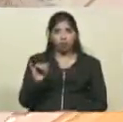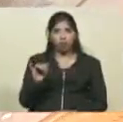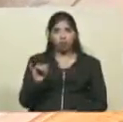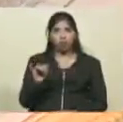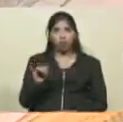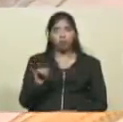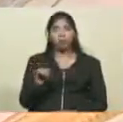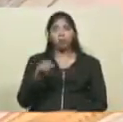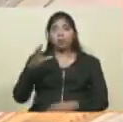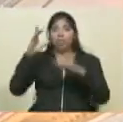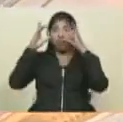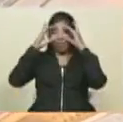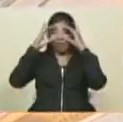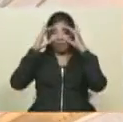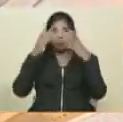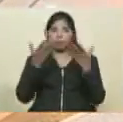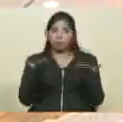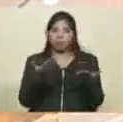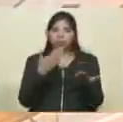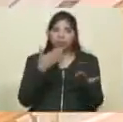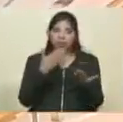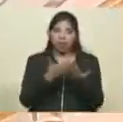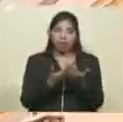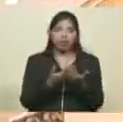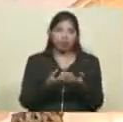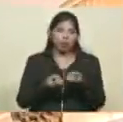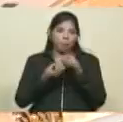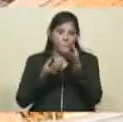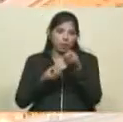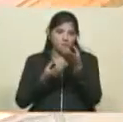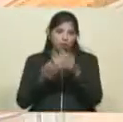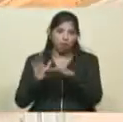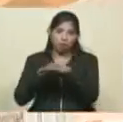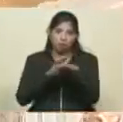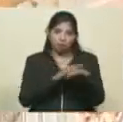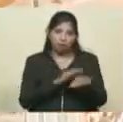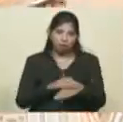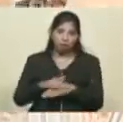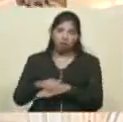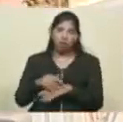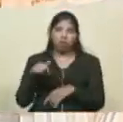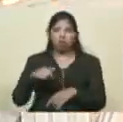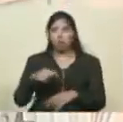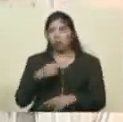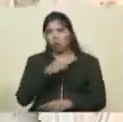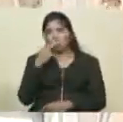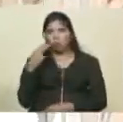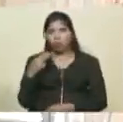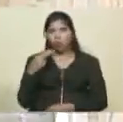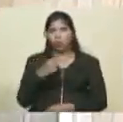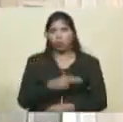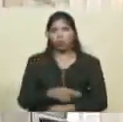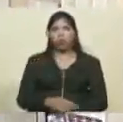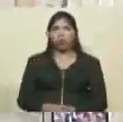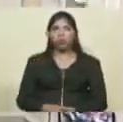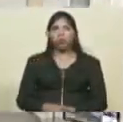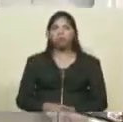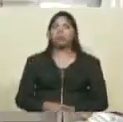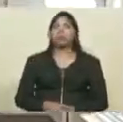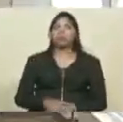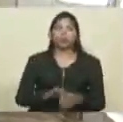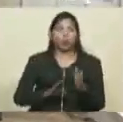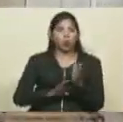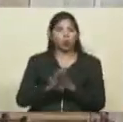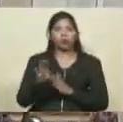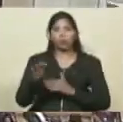agradeció su mensaje al tiempo que de ratificar el compromiso de la Asamblea Nacional Constituyente de avanzar en el propósito